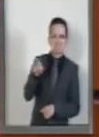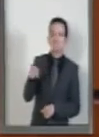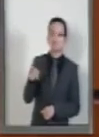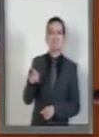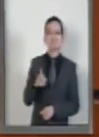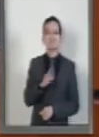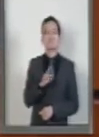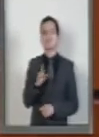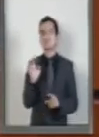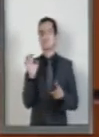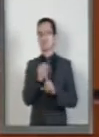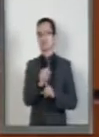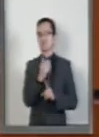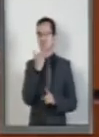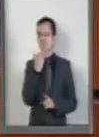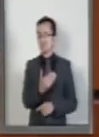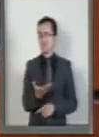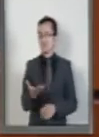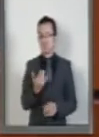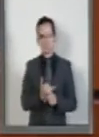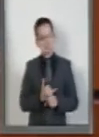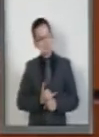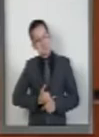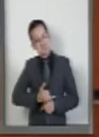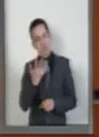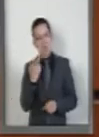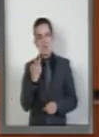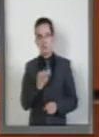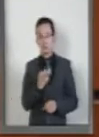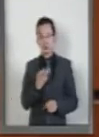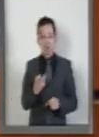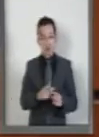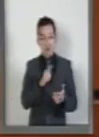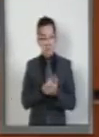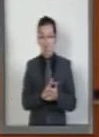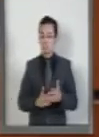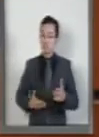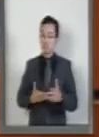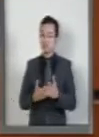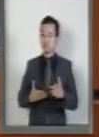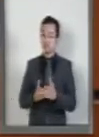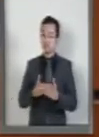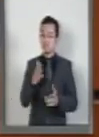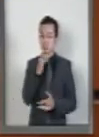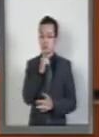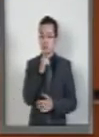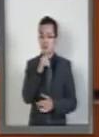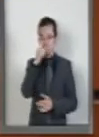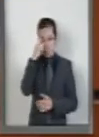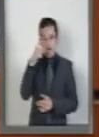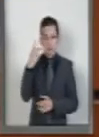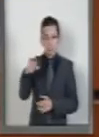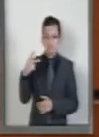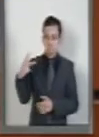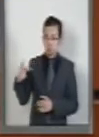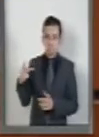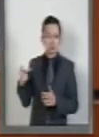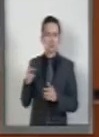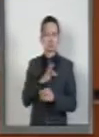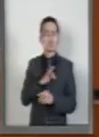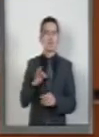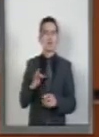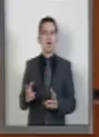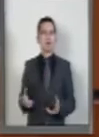objetivo de obstaculizar esta legislación y salvaguardar algunas puertas de salida